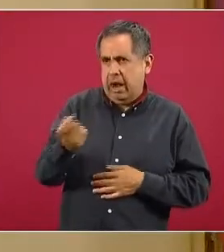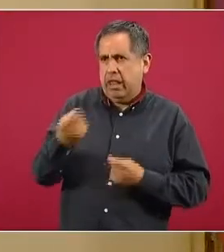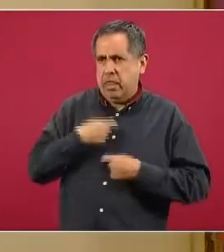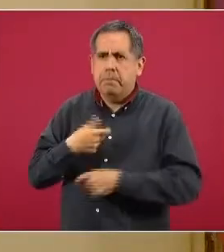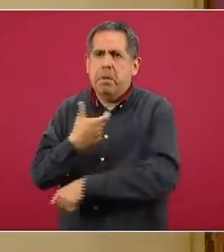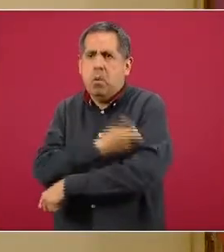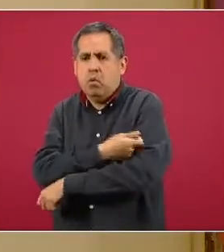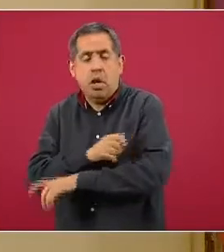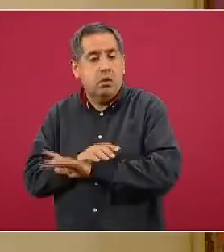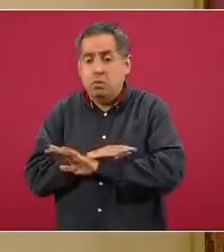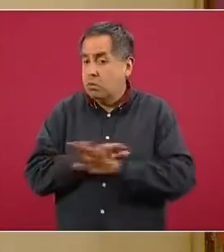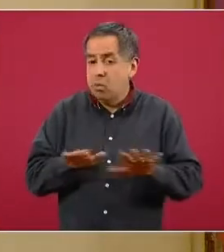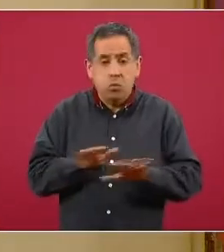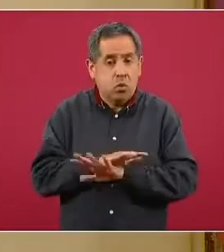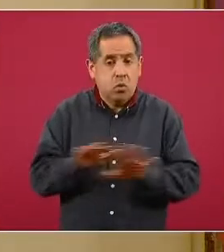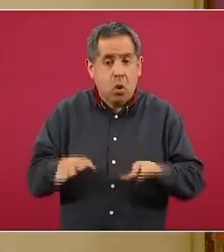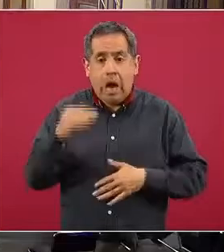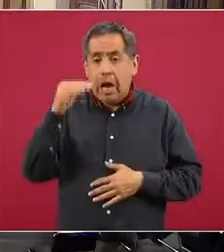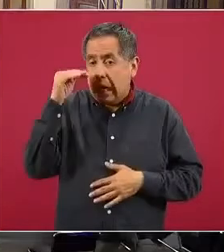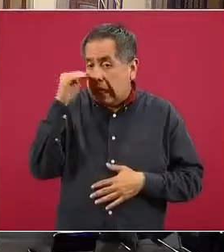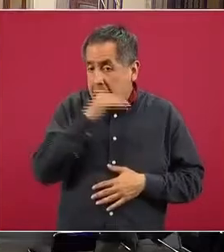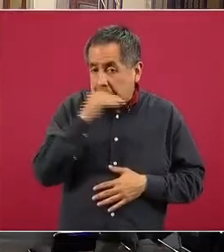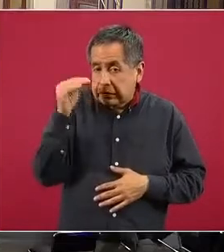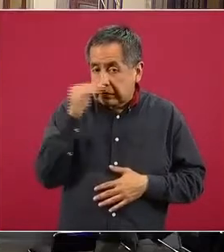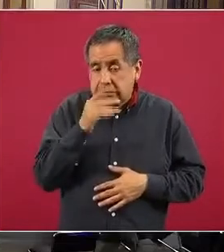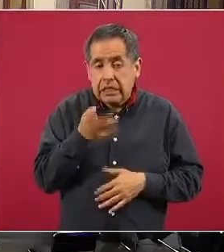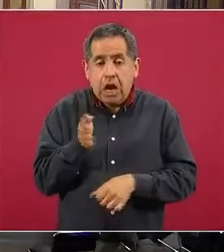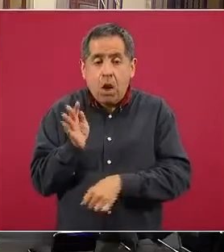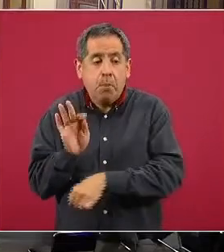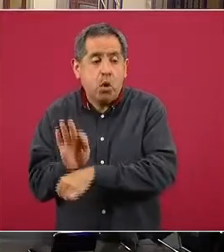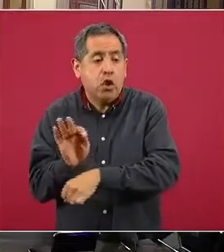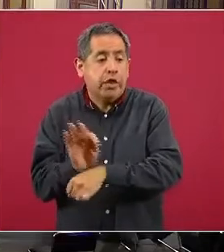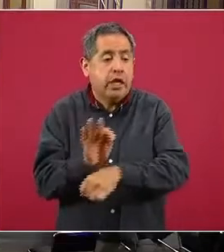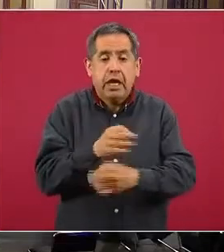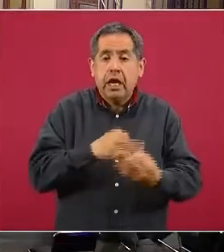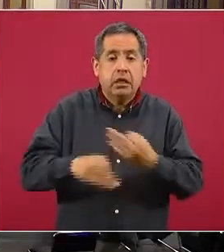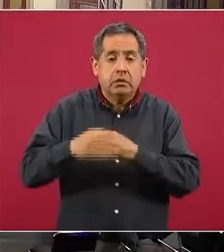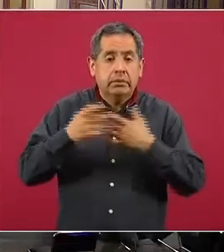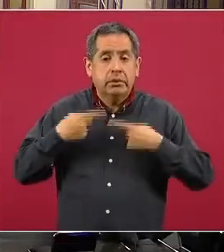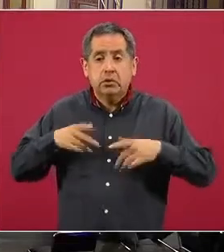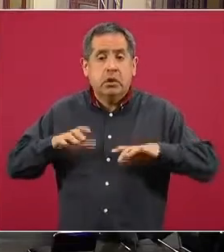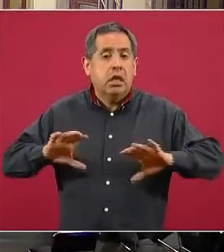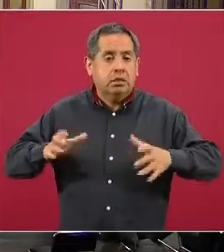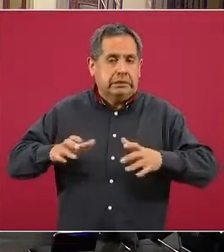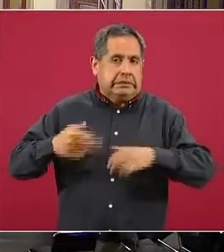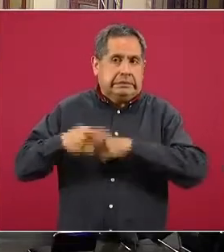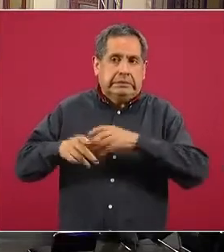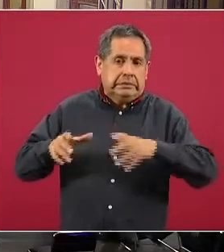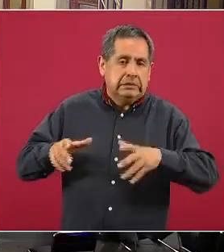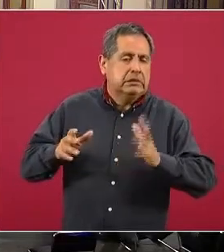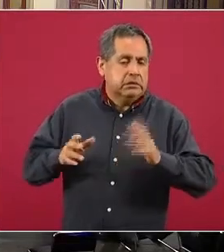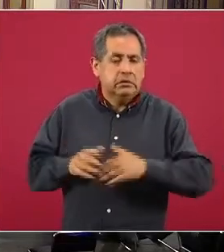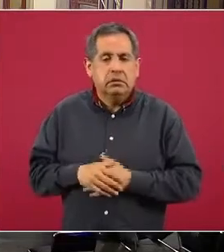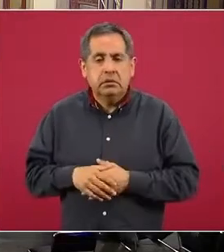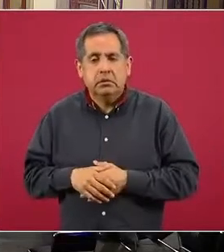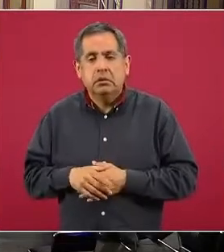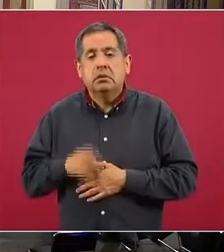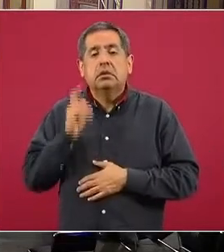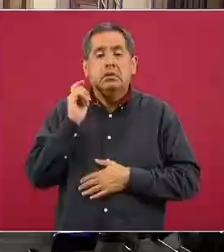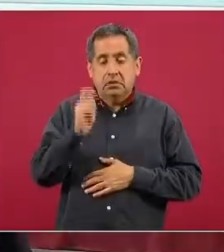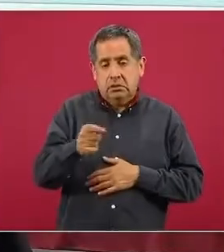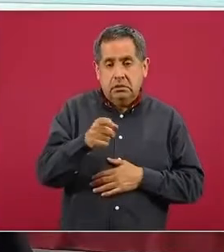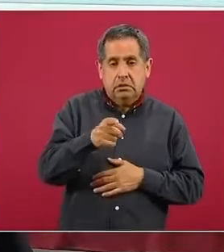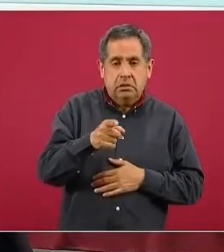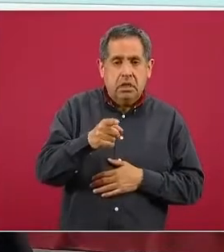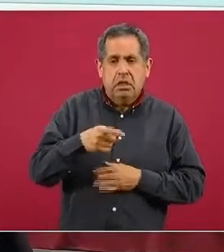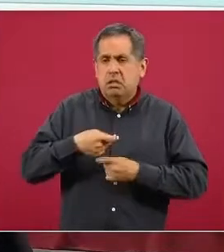vacuna, sobre todo porque está enfocada a la protección de estos grupos de riesgo. Esta vacuna institucional, es decir, que se